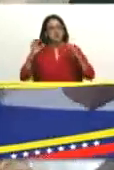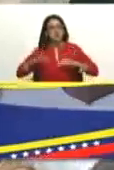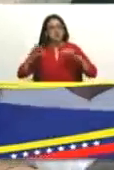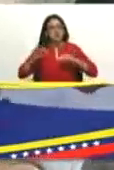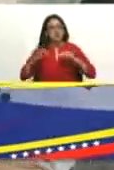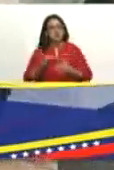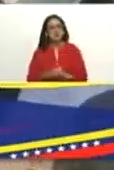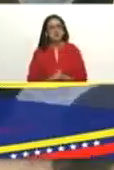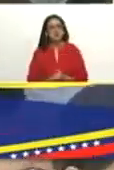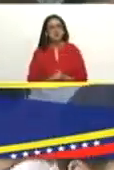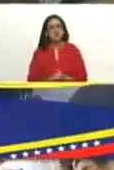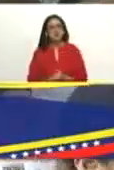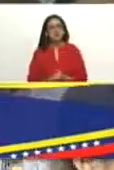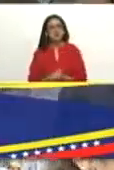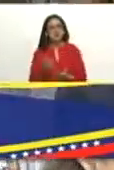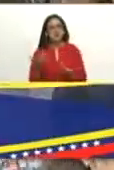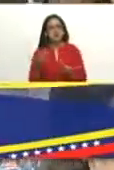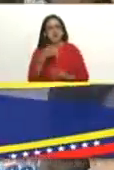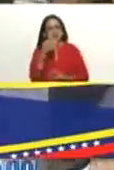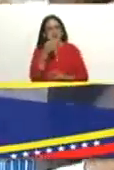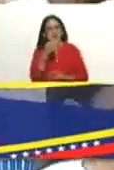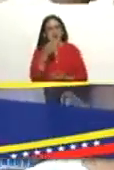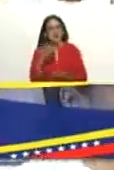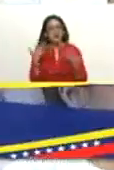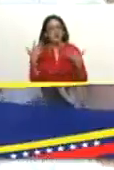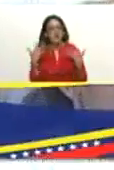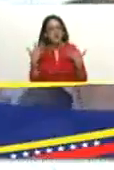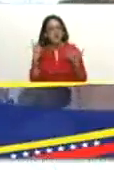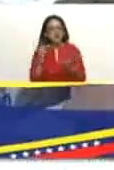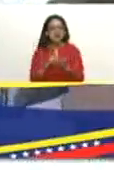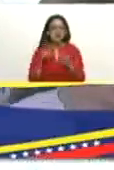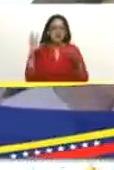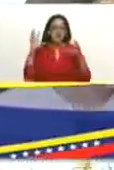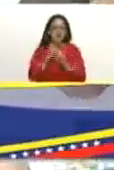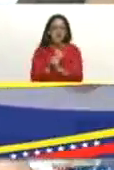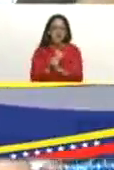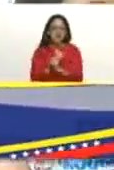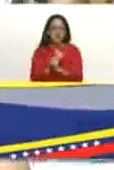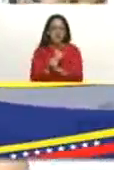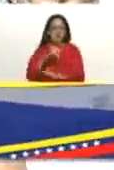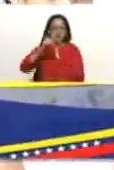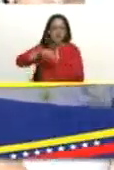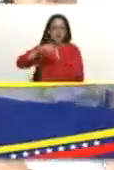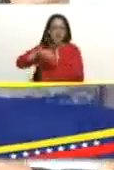para refrescar la tarde, para refrescar la llegada de la noche de hoy,